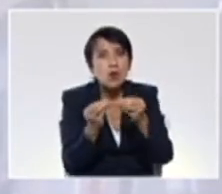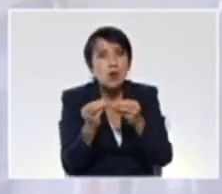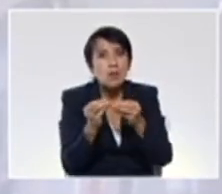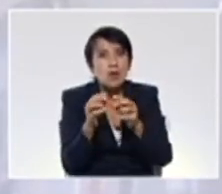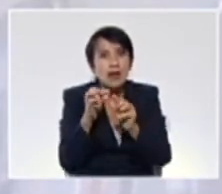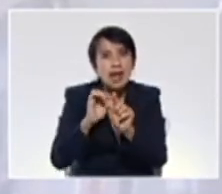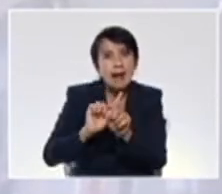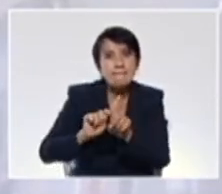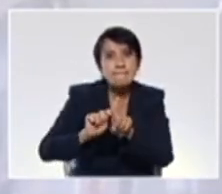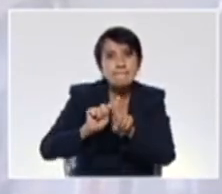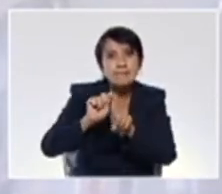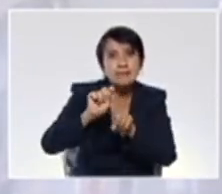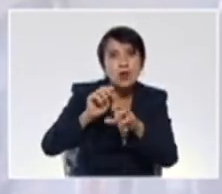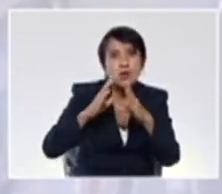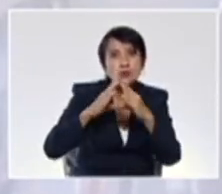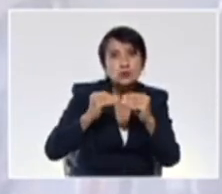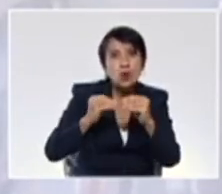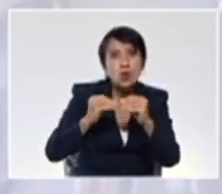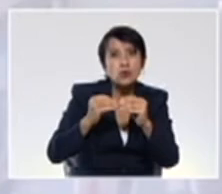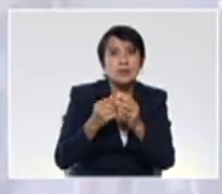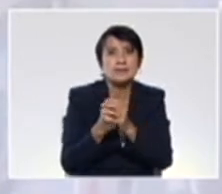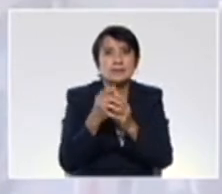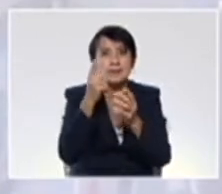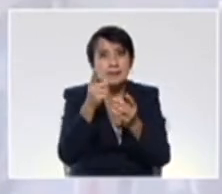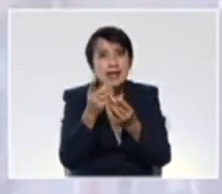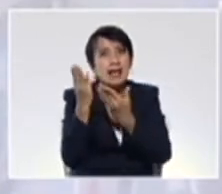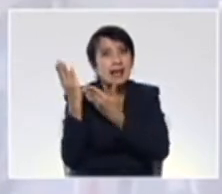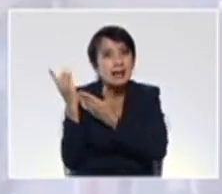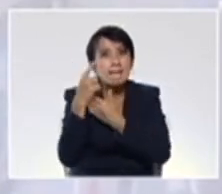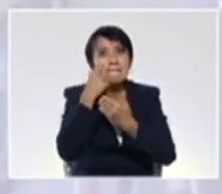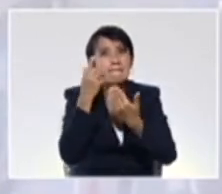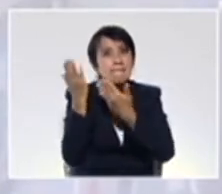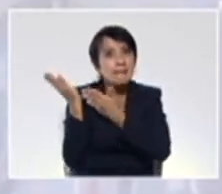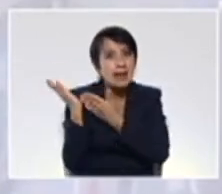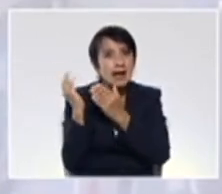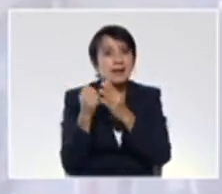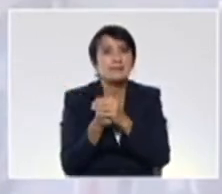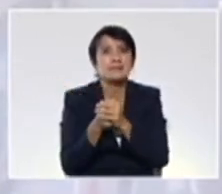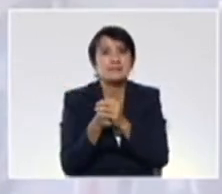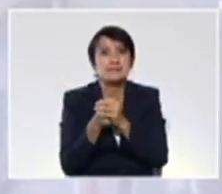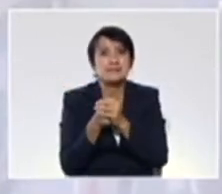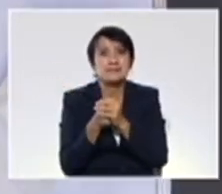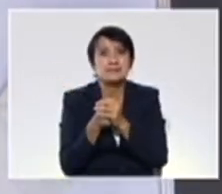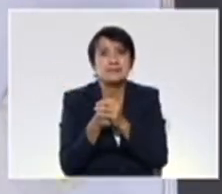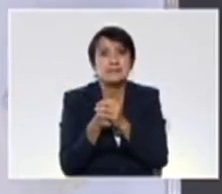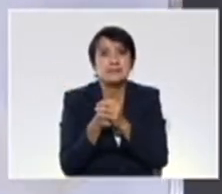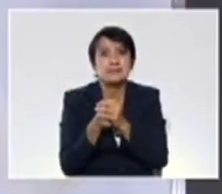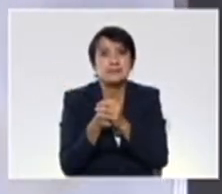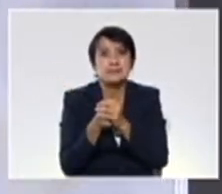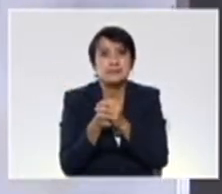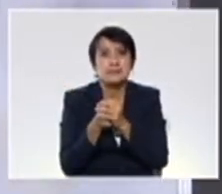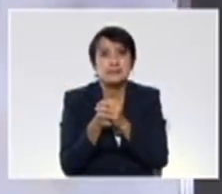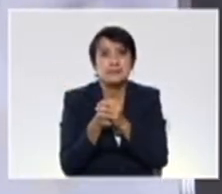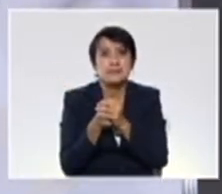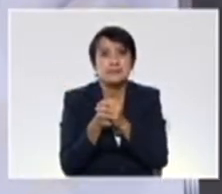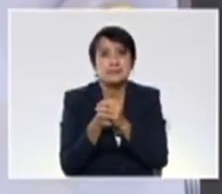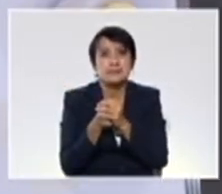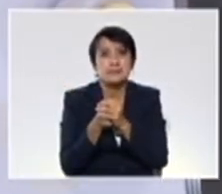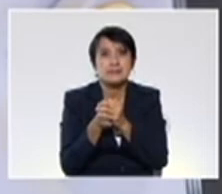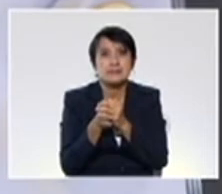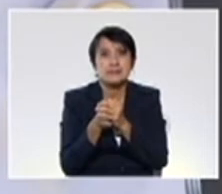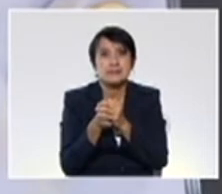de la aspa inferior, ¿no? No sé si se puede ver allí en toma, desde la parte de arriba para que se vea bien entonces el